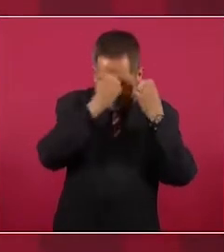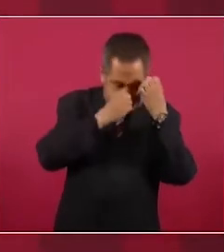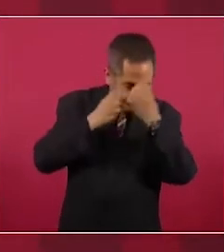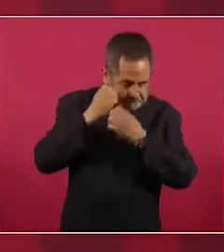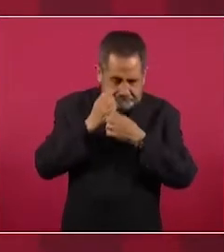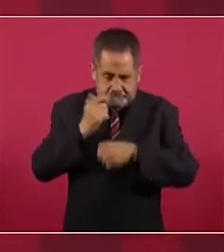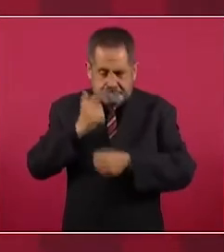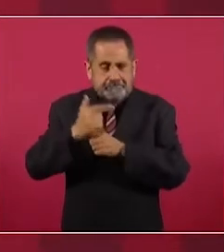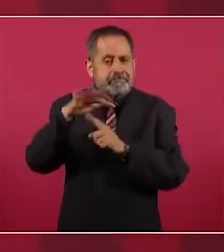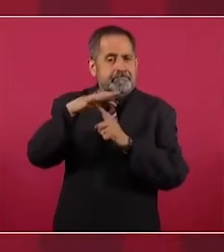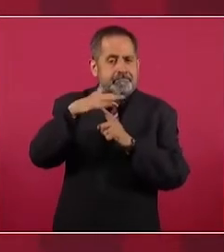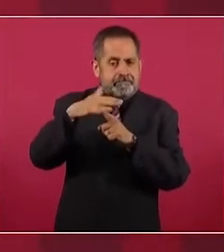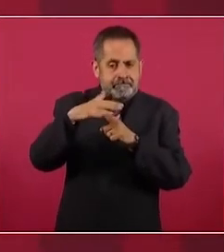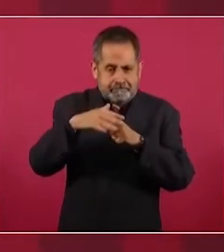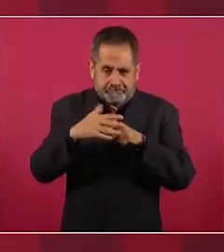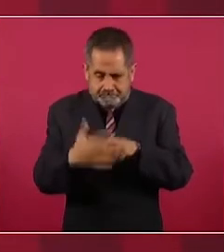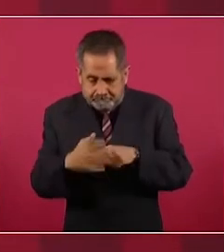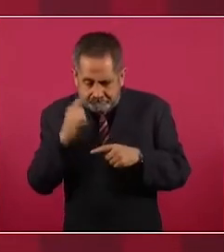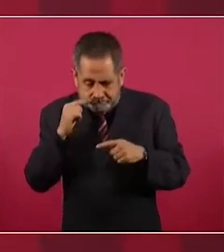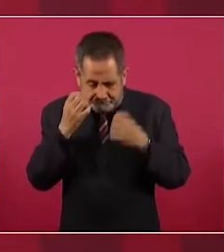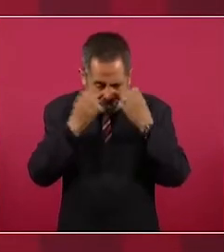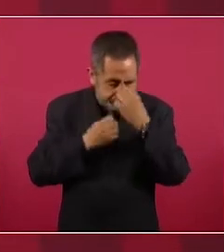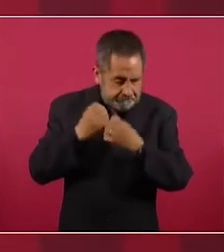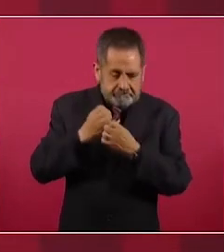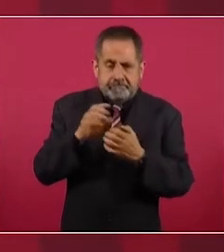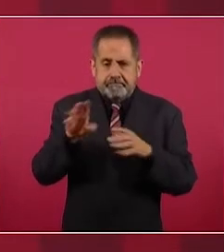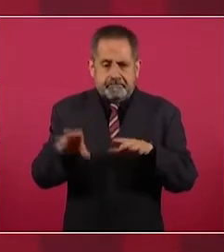que se elaboró